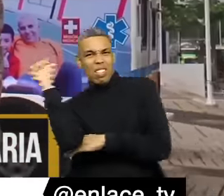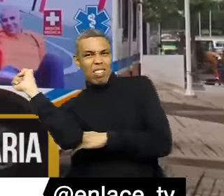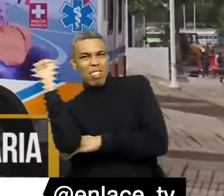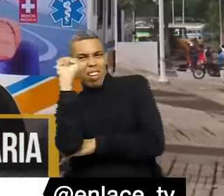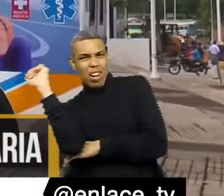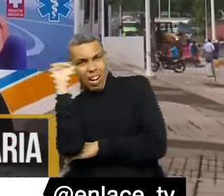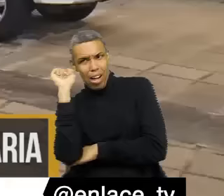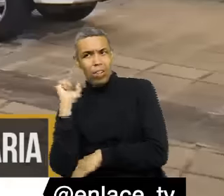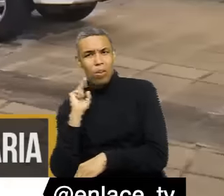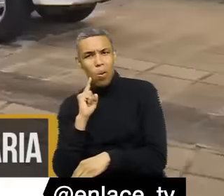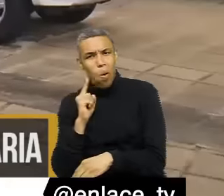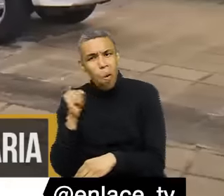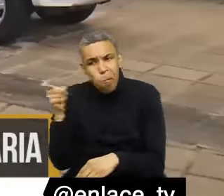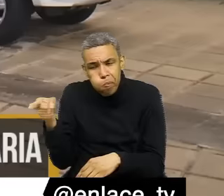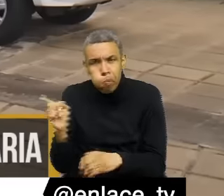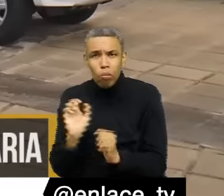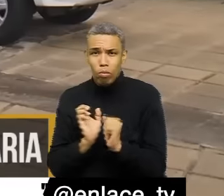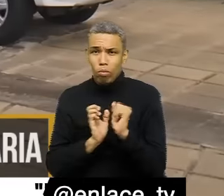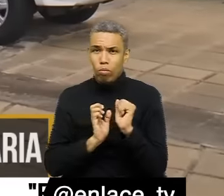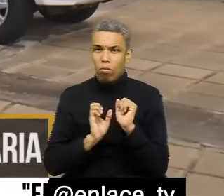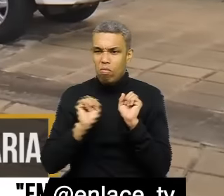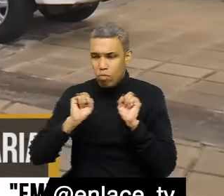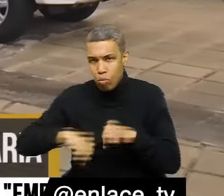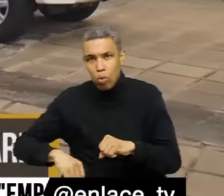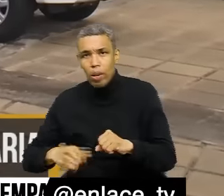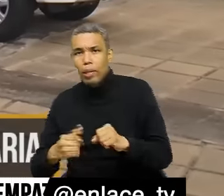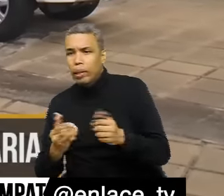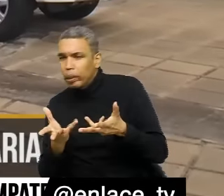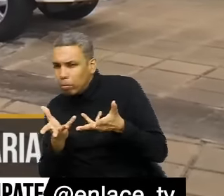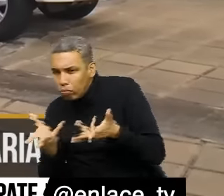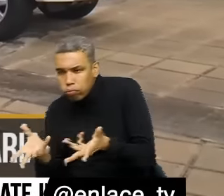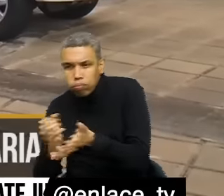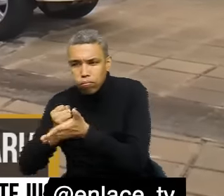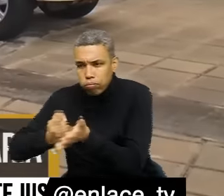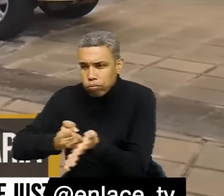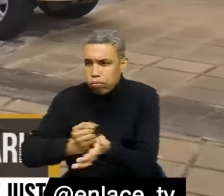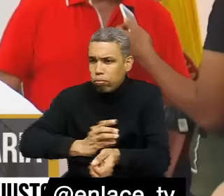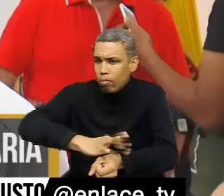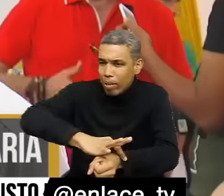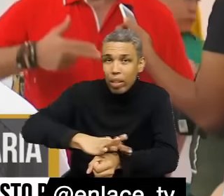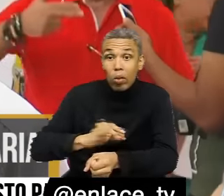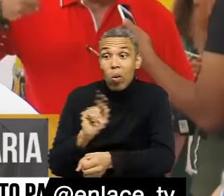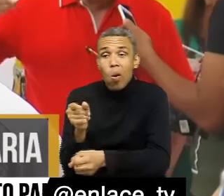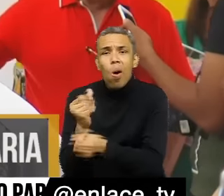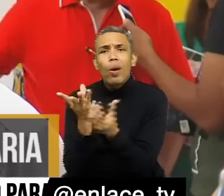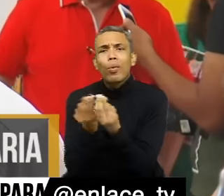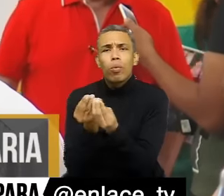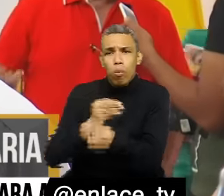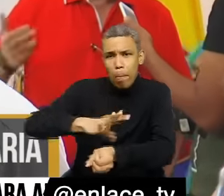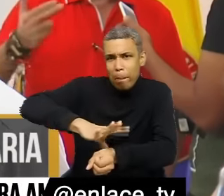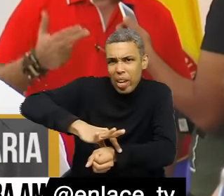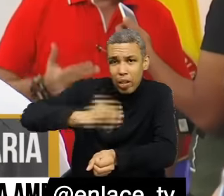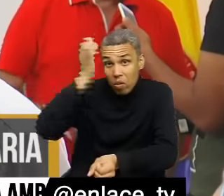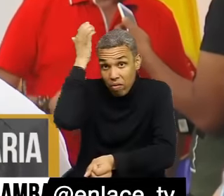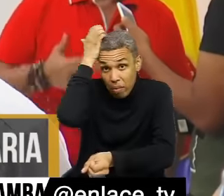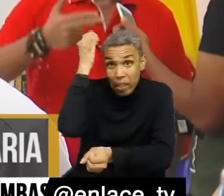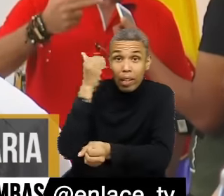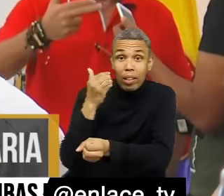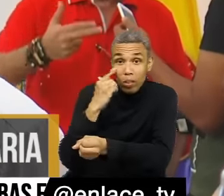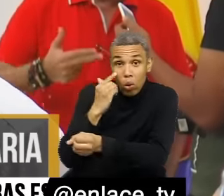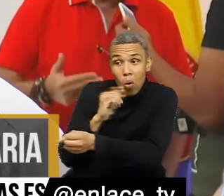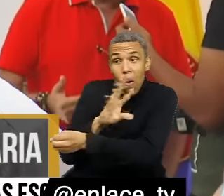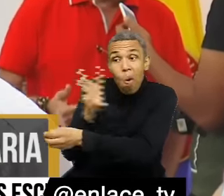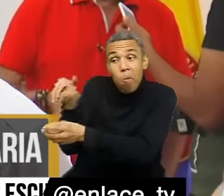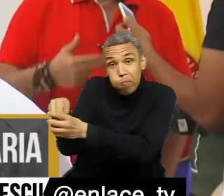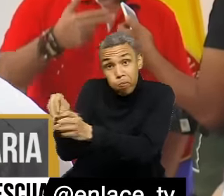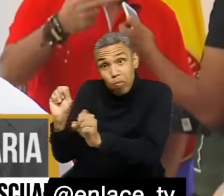para poder llegar a los sitios en donde no tenemos disponibilidad de médico o de odontólogo